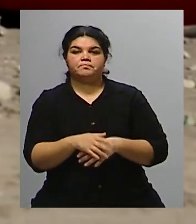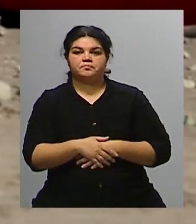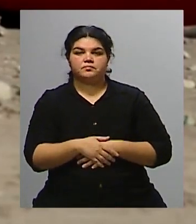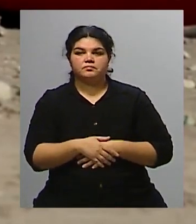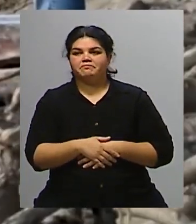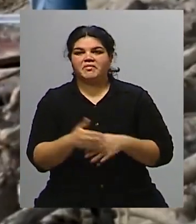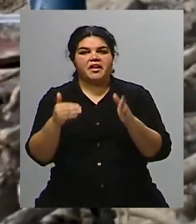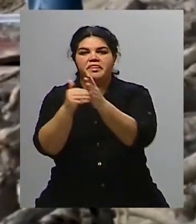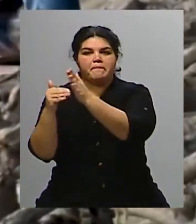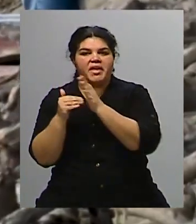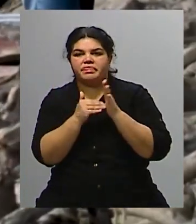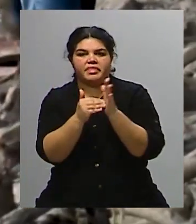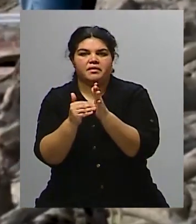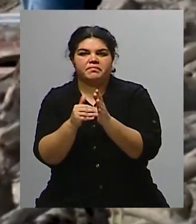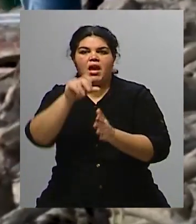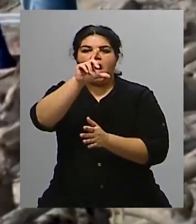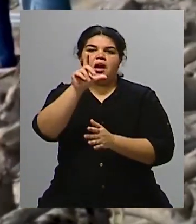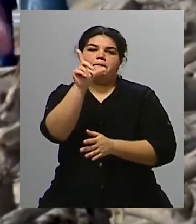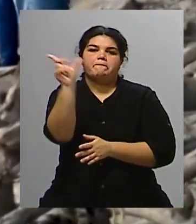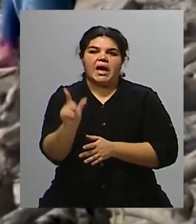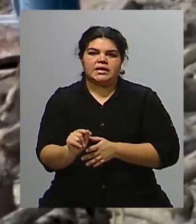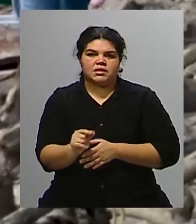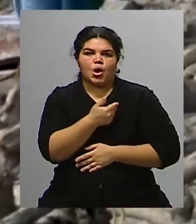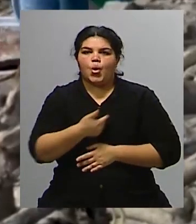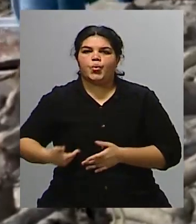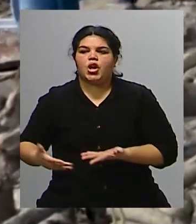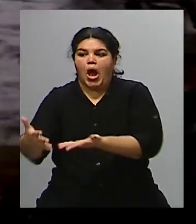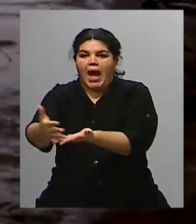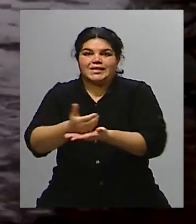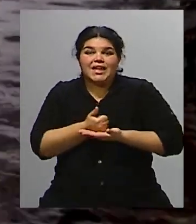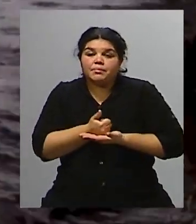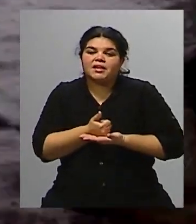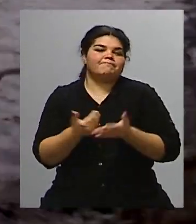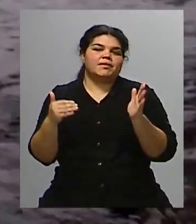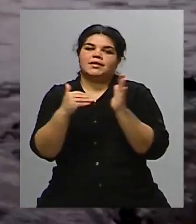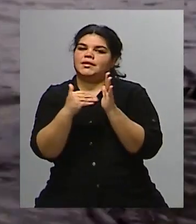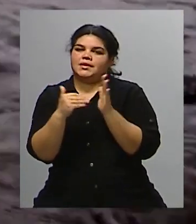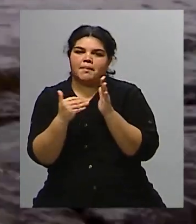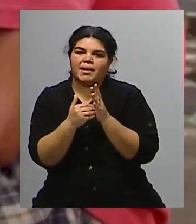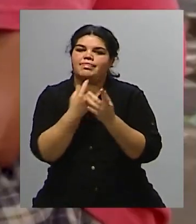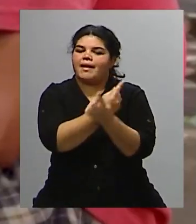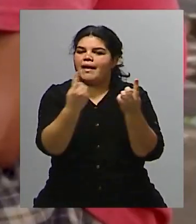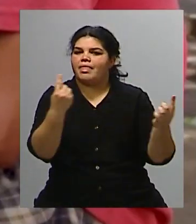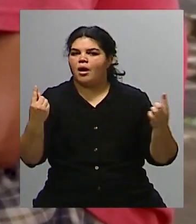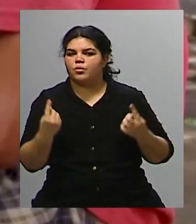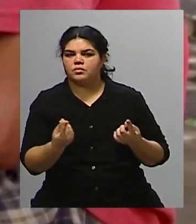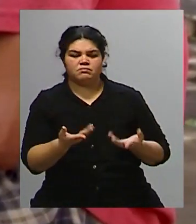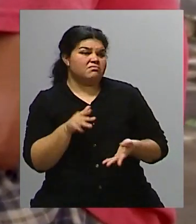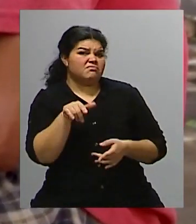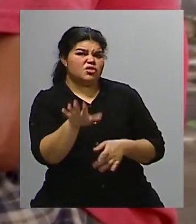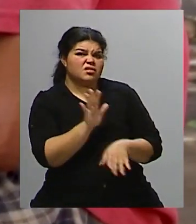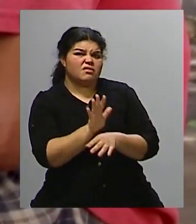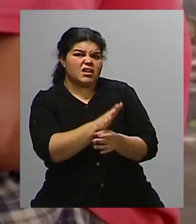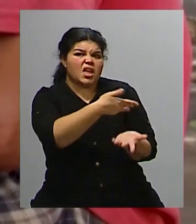reaccionan varía mucho y tiene específicamente que ver con quiénes son esas personas que están migrando. Y discriminación absolutamente en ese caso,